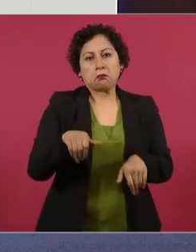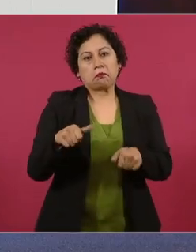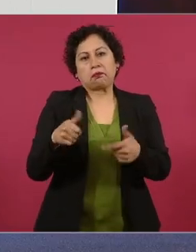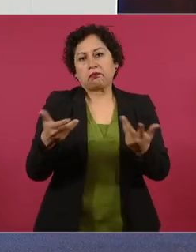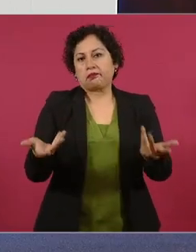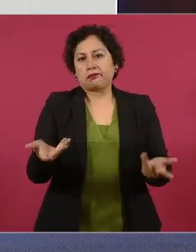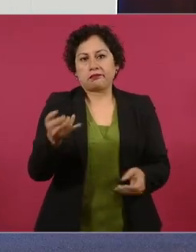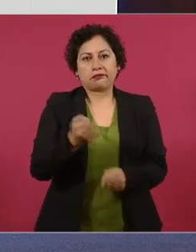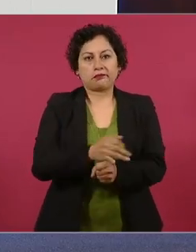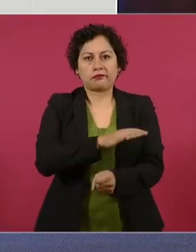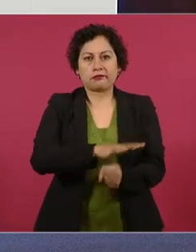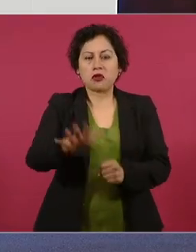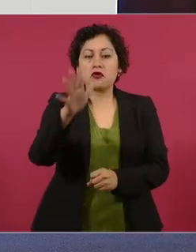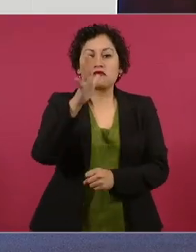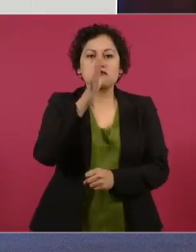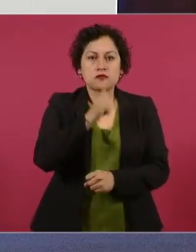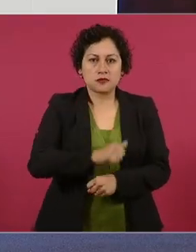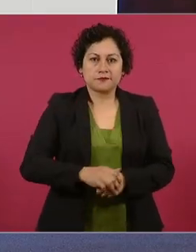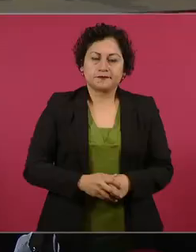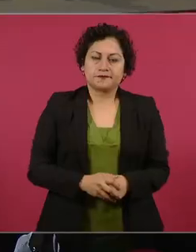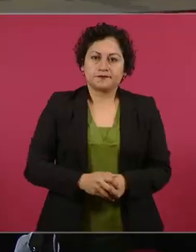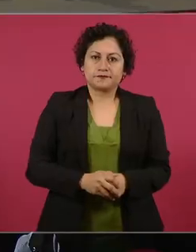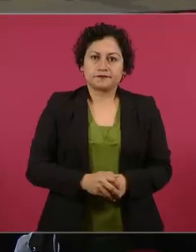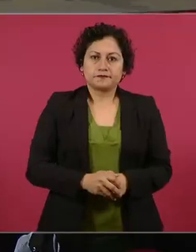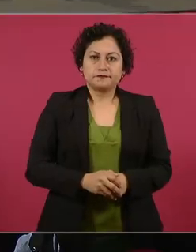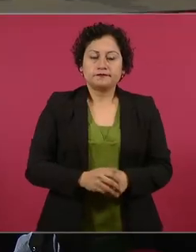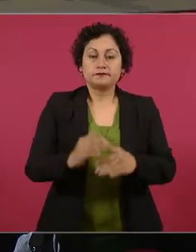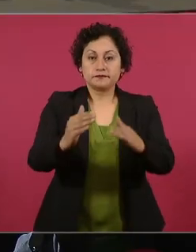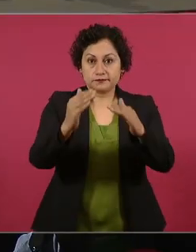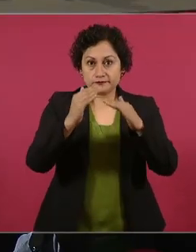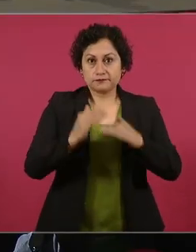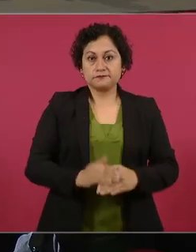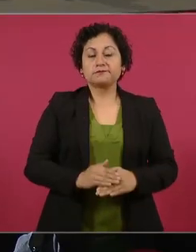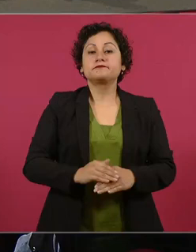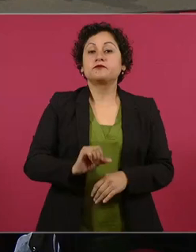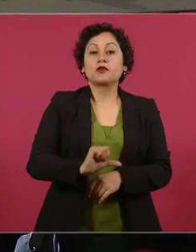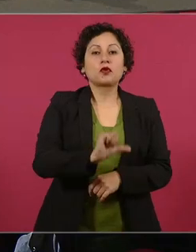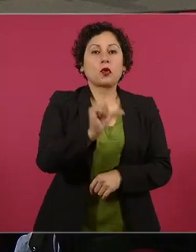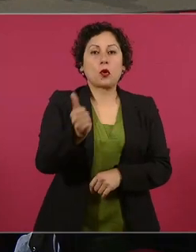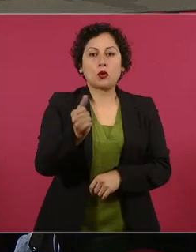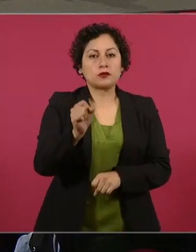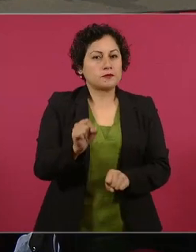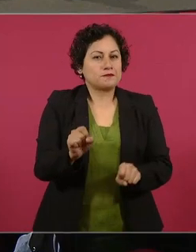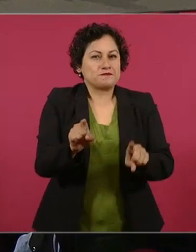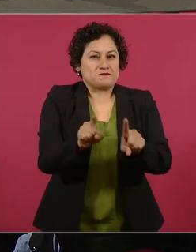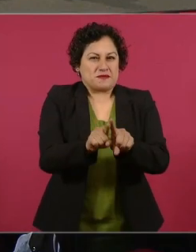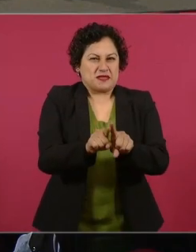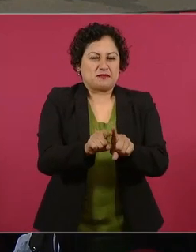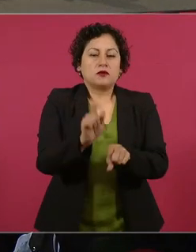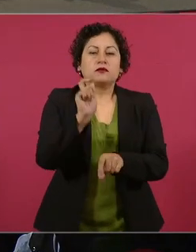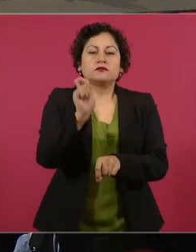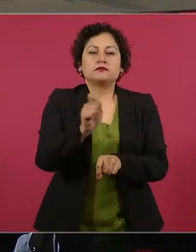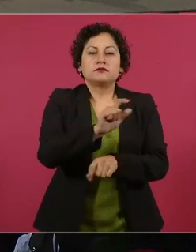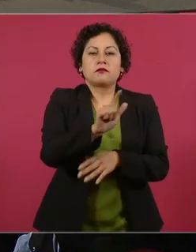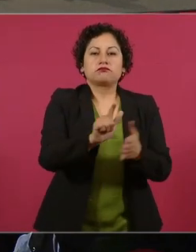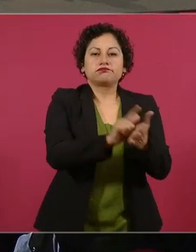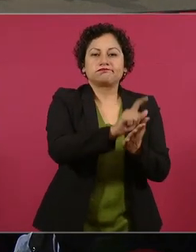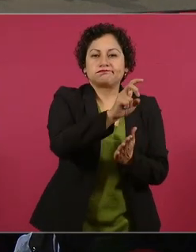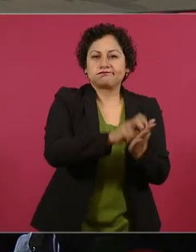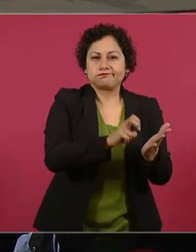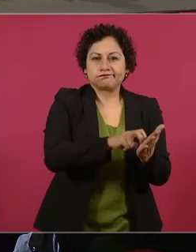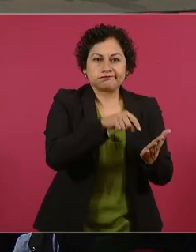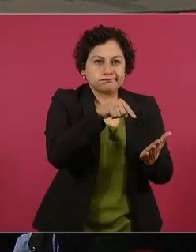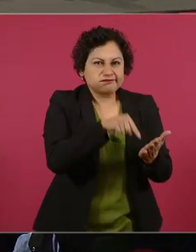contar con una pensión. Adelante. Pero también Otro de los efectos tuvo que